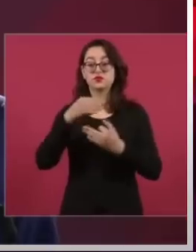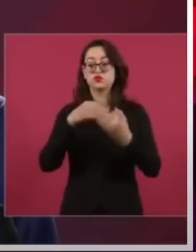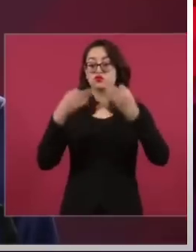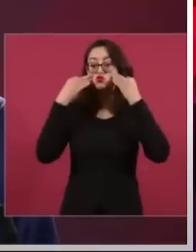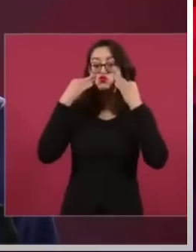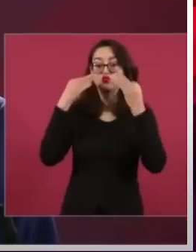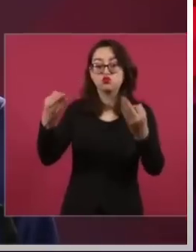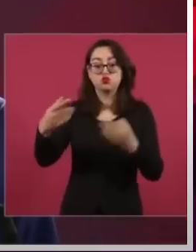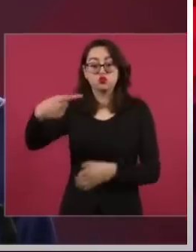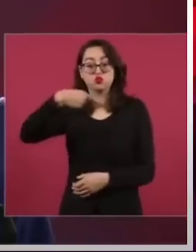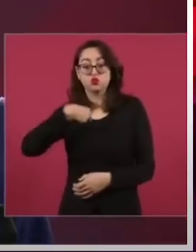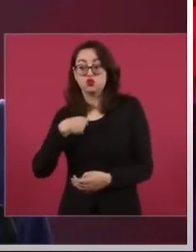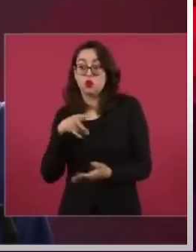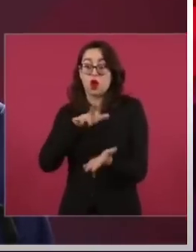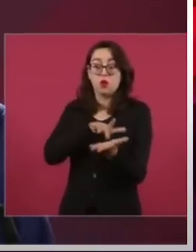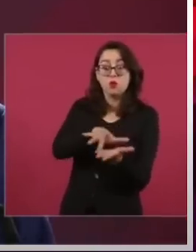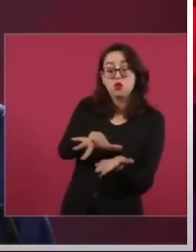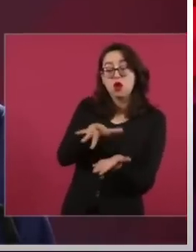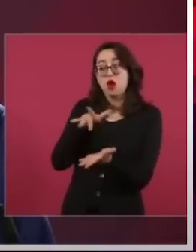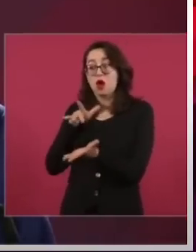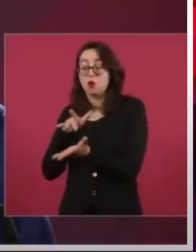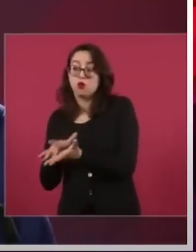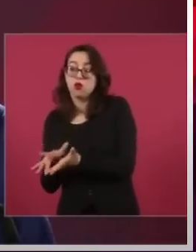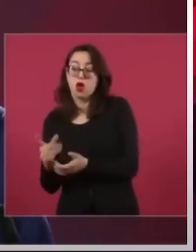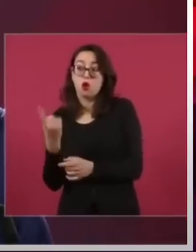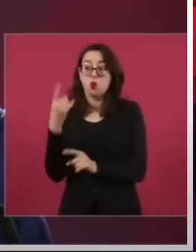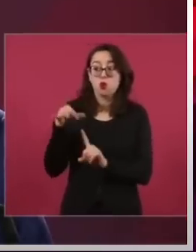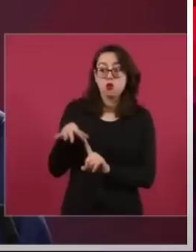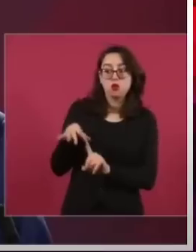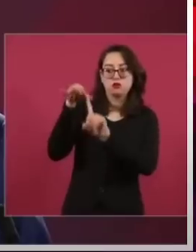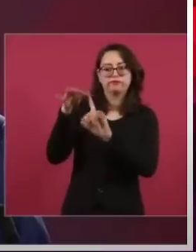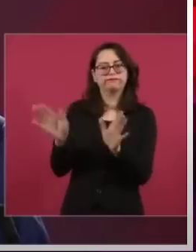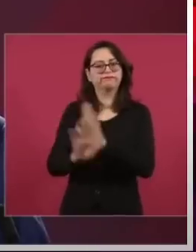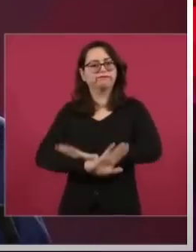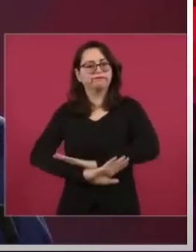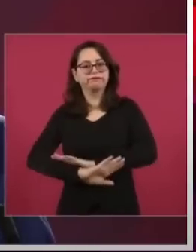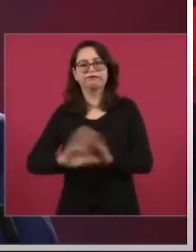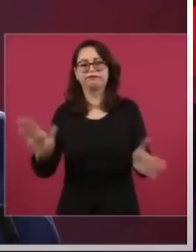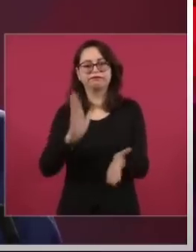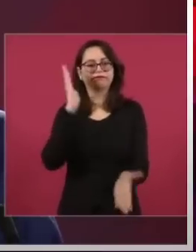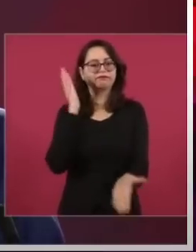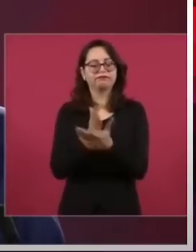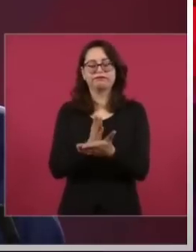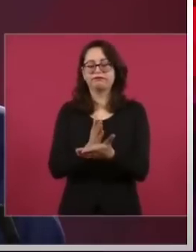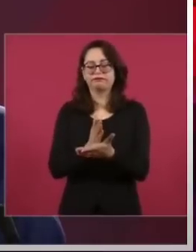la balanza. Se acabó el dedazo.